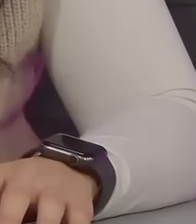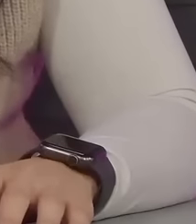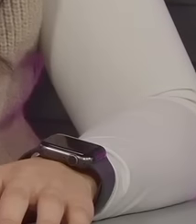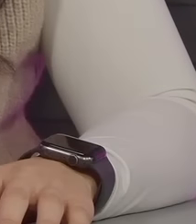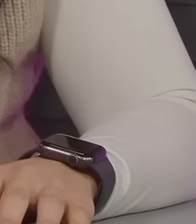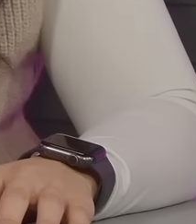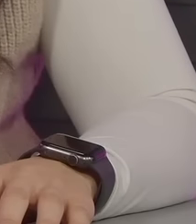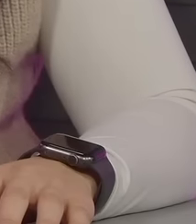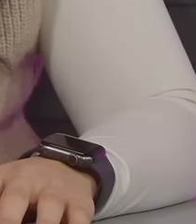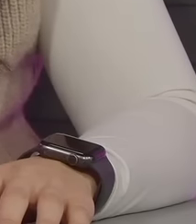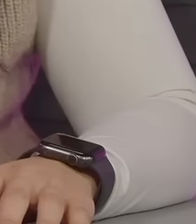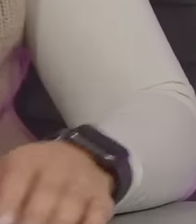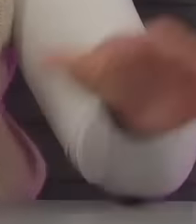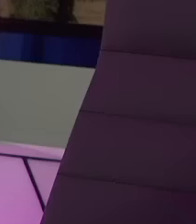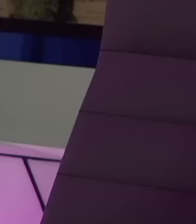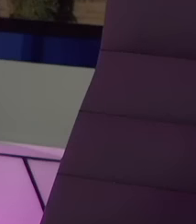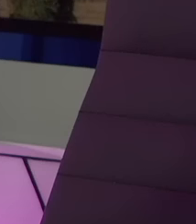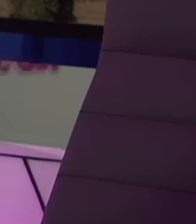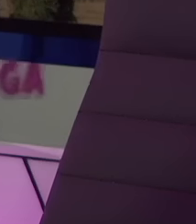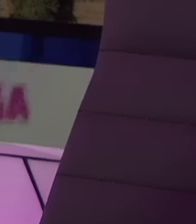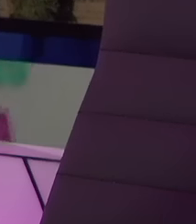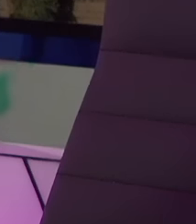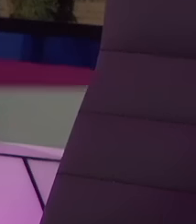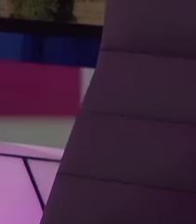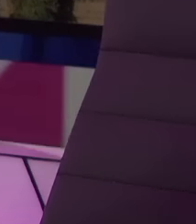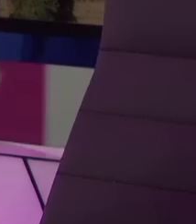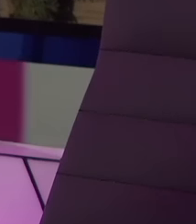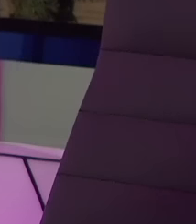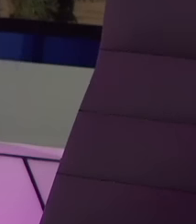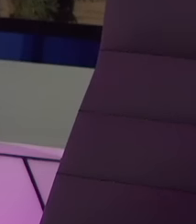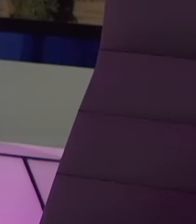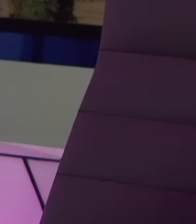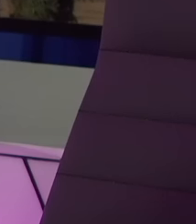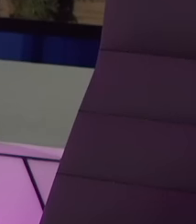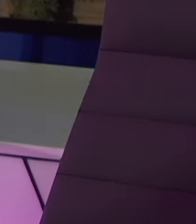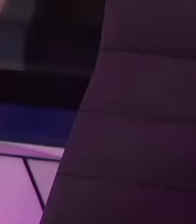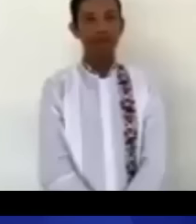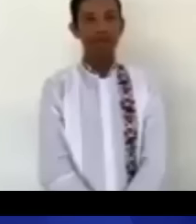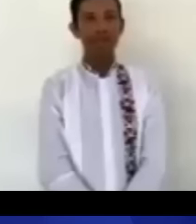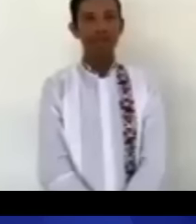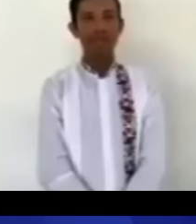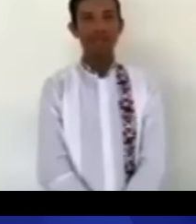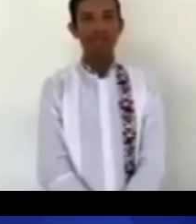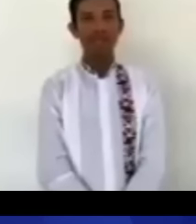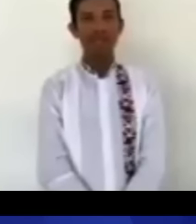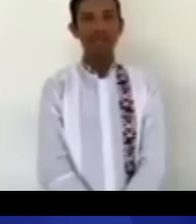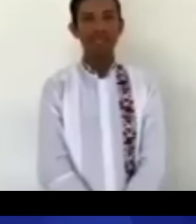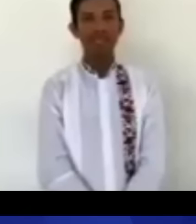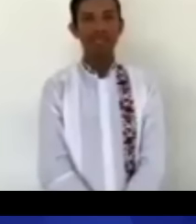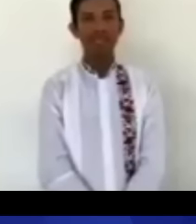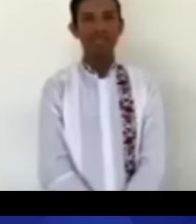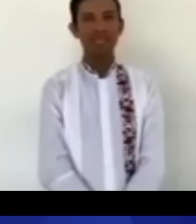zigzaguear en el camino trazado por López Obrador pero si el presidente zigzaguea hasta cuándo va al baño señora no